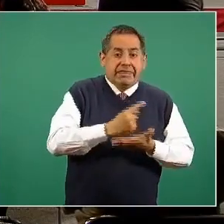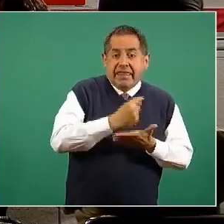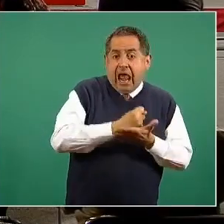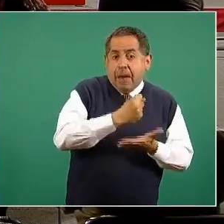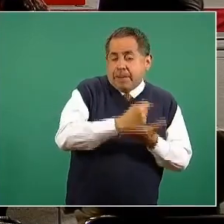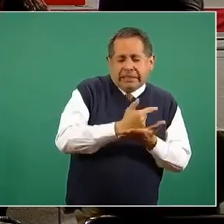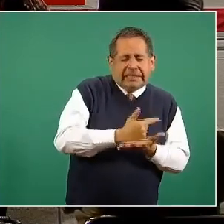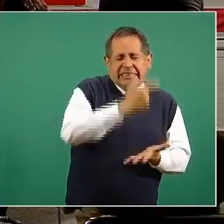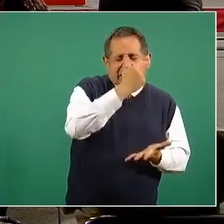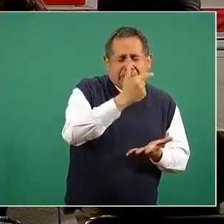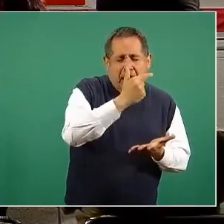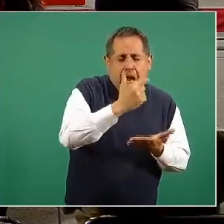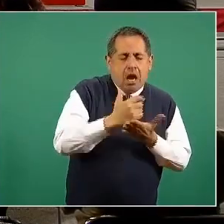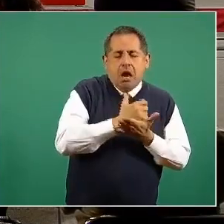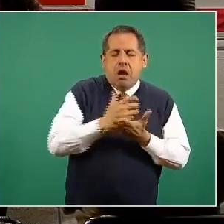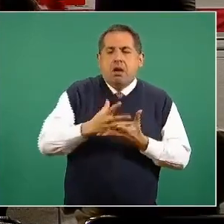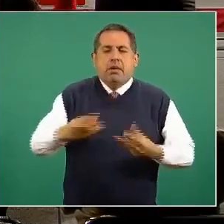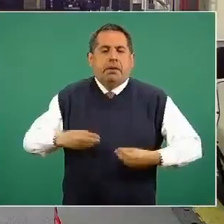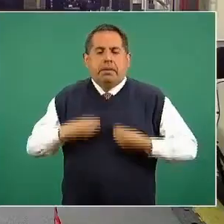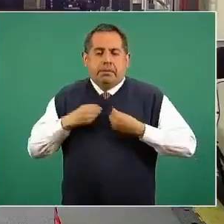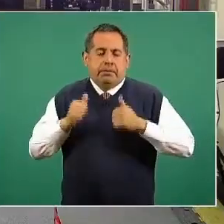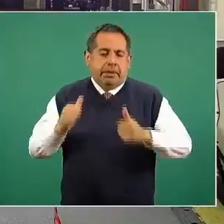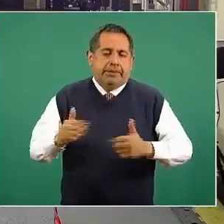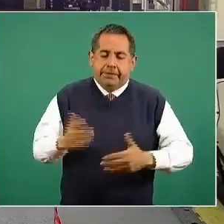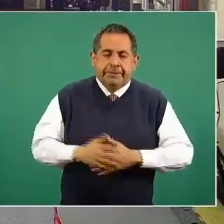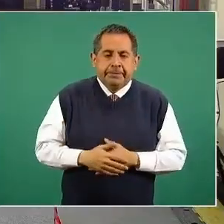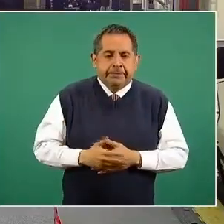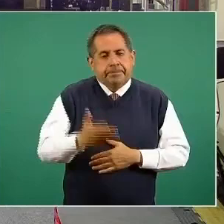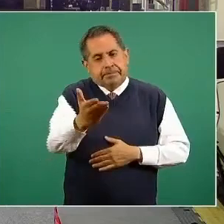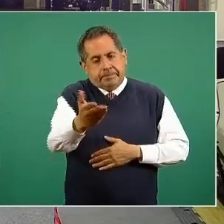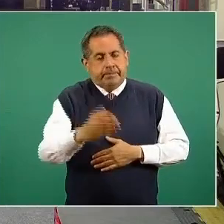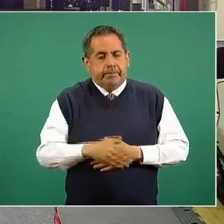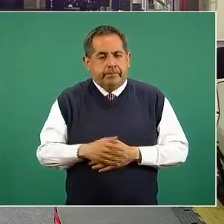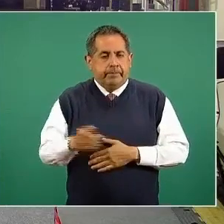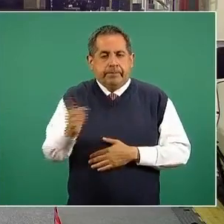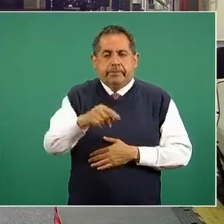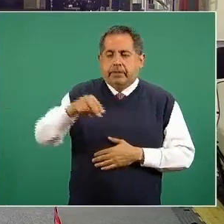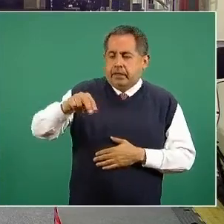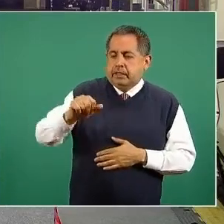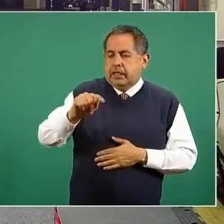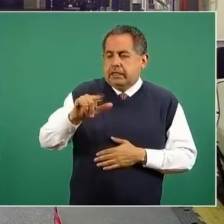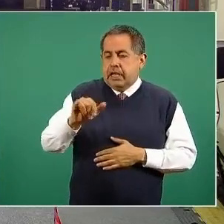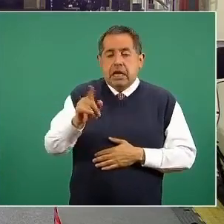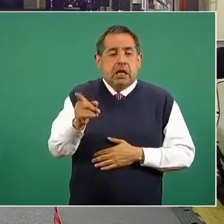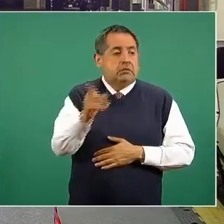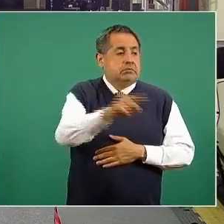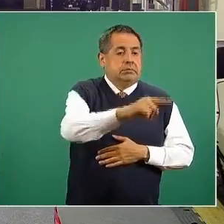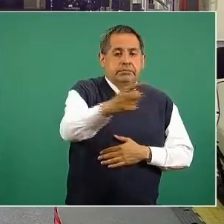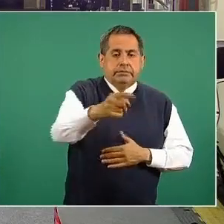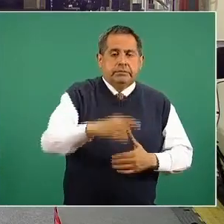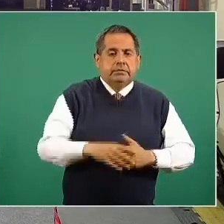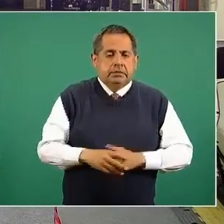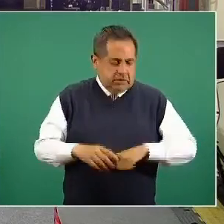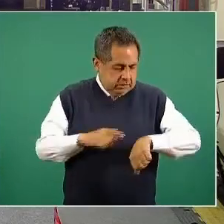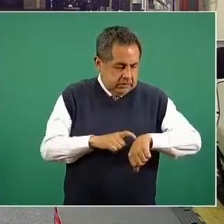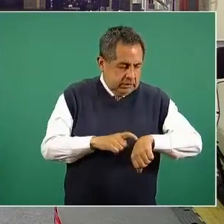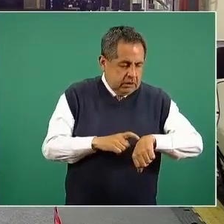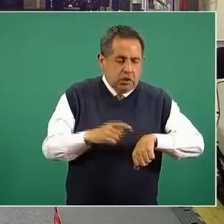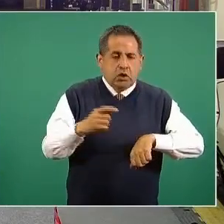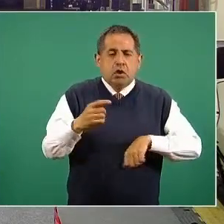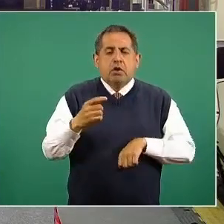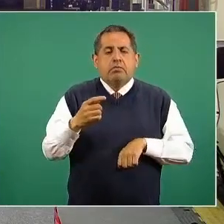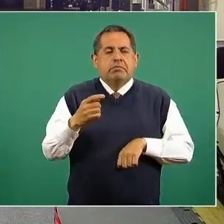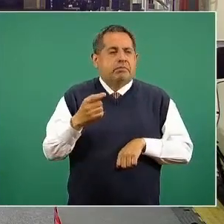intensivas con vida. Muchas gracias, Blanca Valadez. Natalia Vitela, luego usted y luego usted. Son las